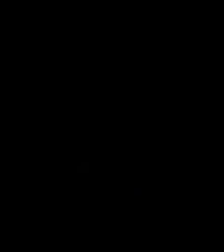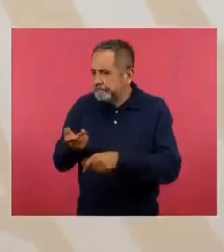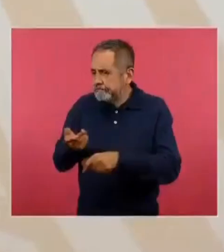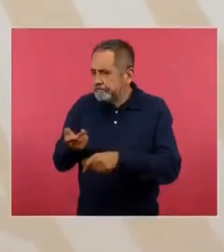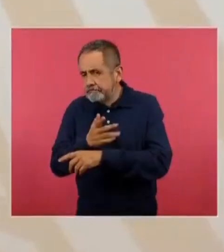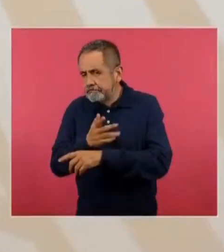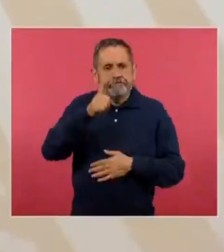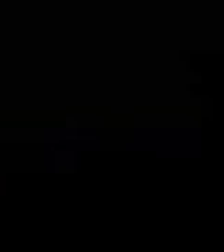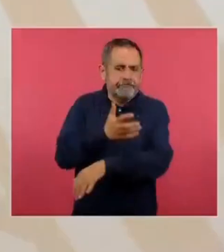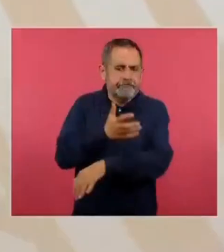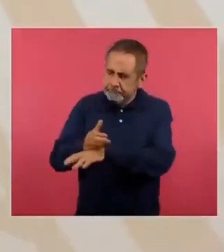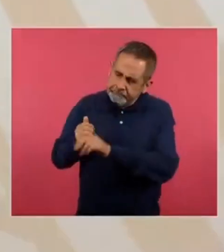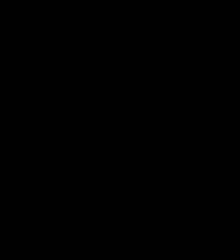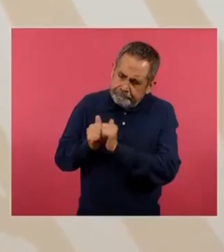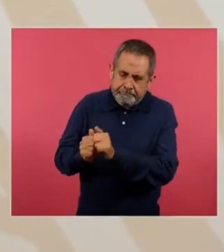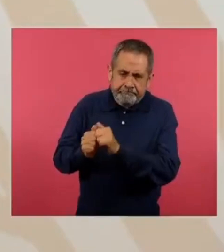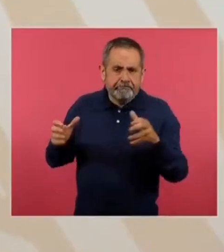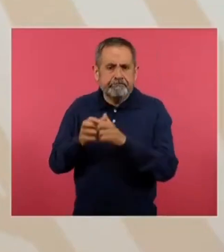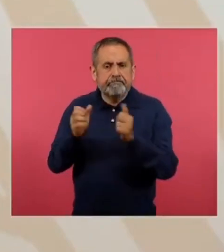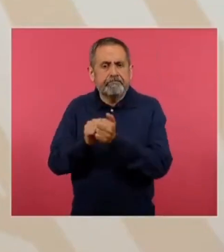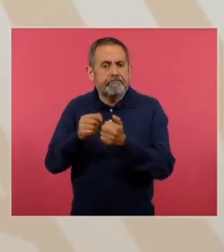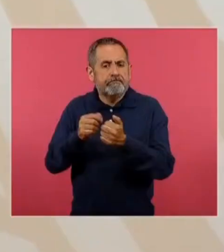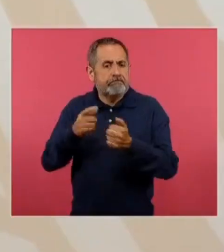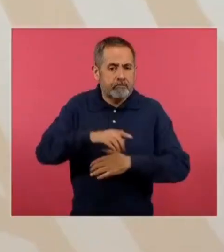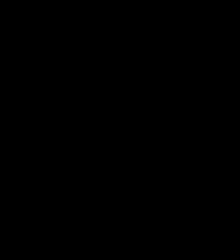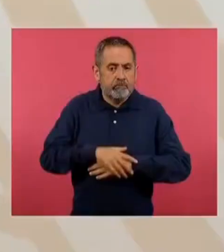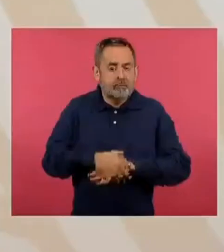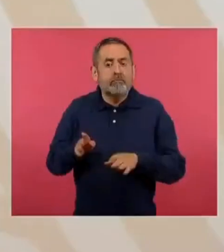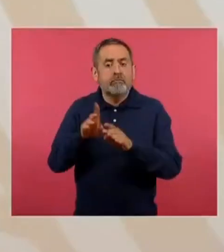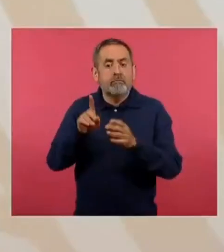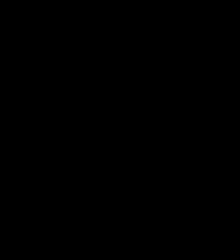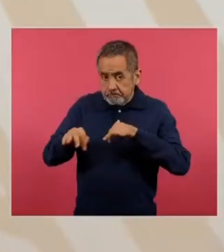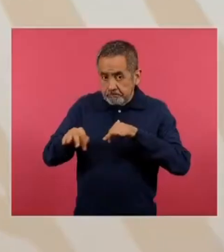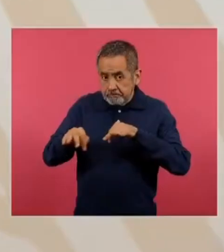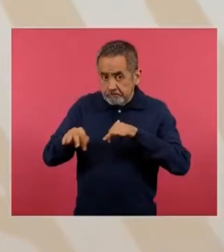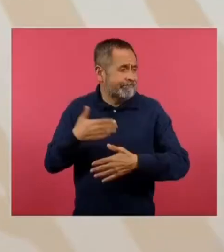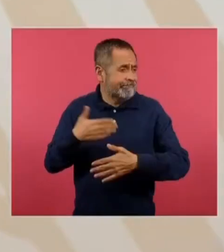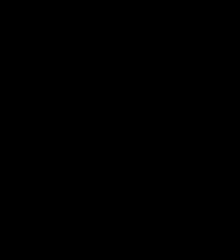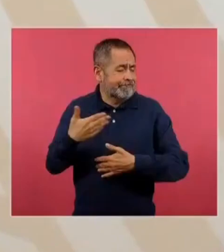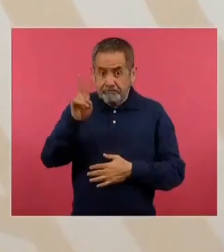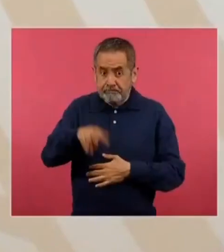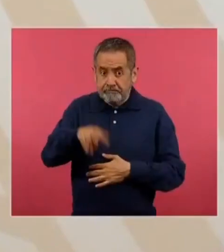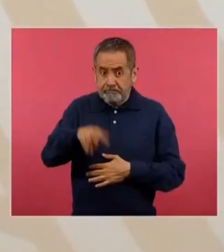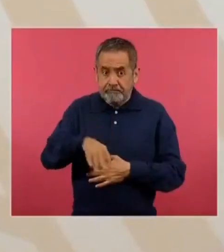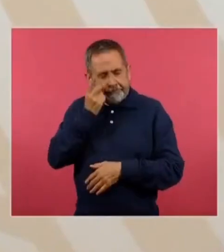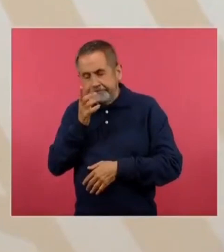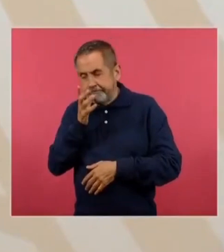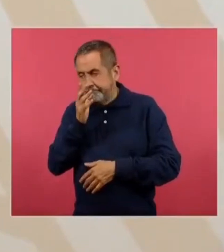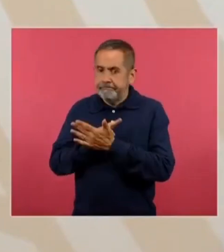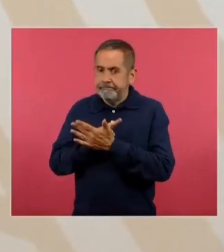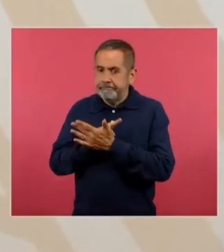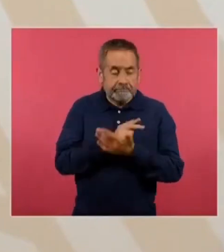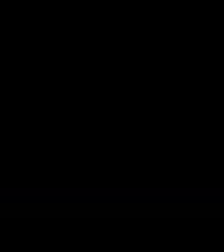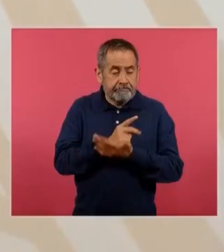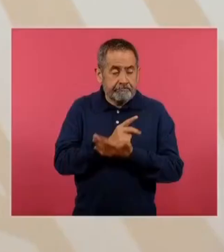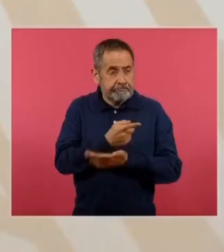siempre fue un acompañamiento a la par. La dinámica fue intensa, de verdad, no dormíamos de pronto, las exigencias